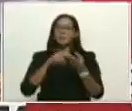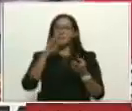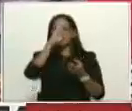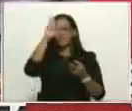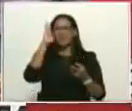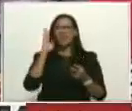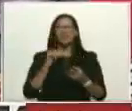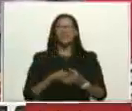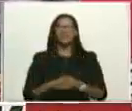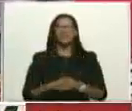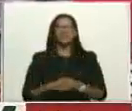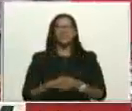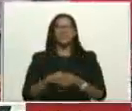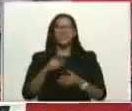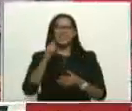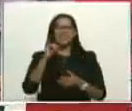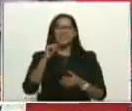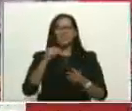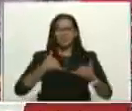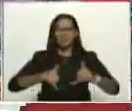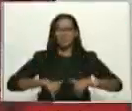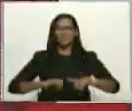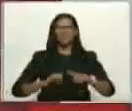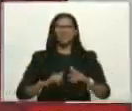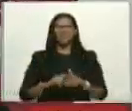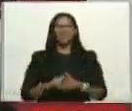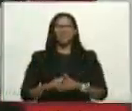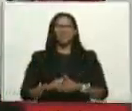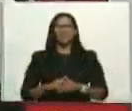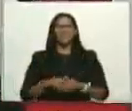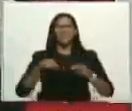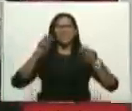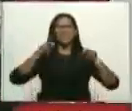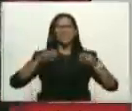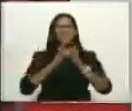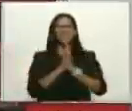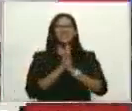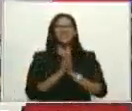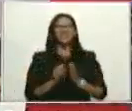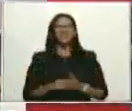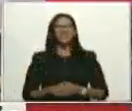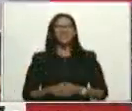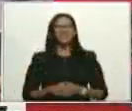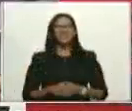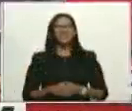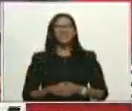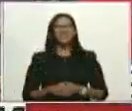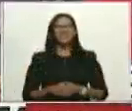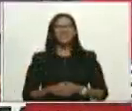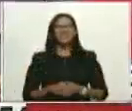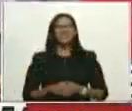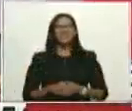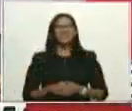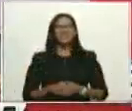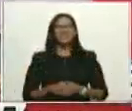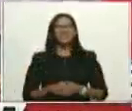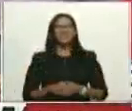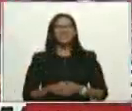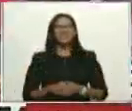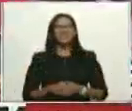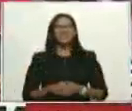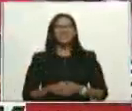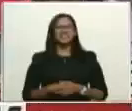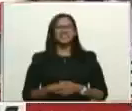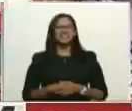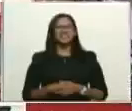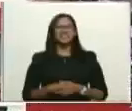Tito. Ah, Tito. Bueno, pásame una silla ahí, pues. Una silla, ¿por dónde me siento?